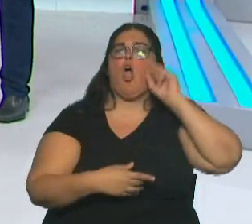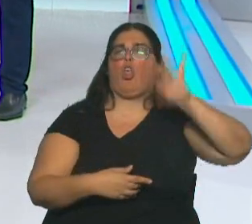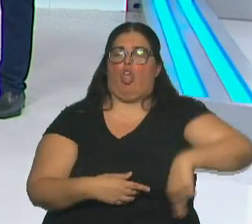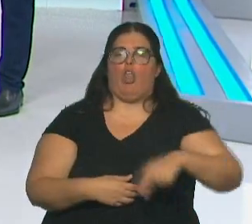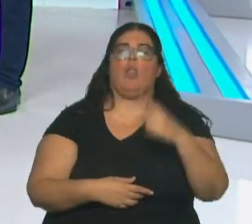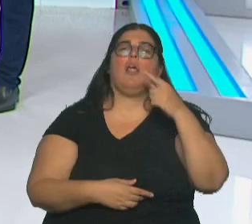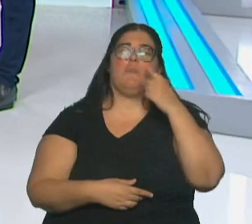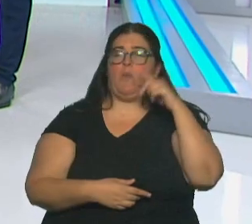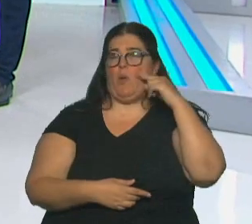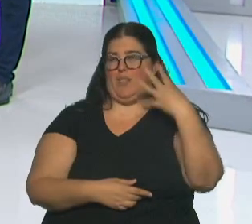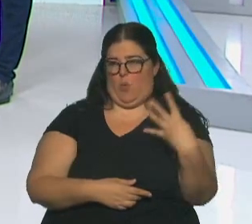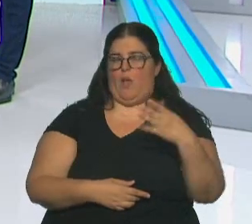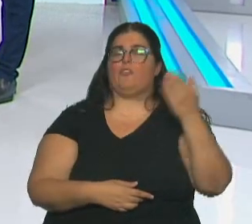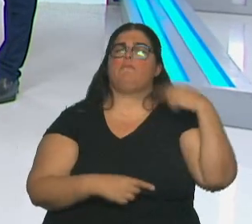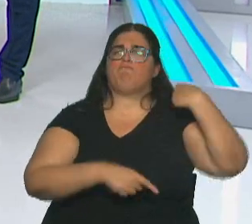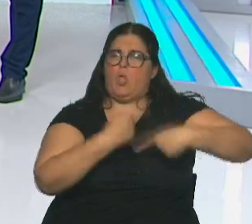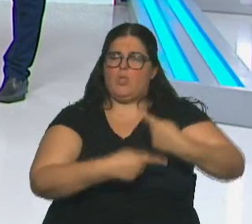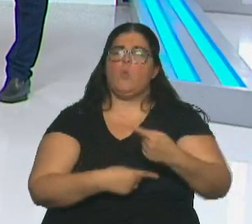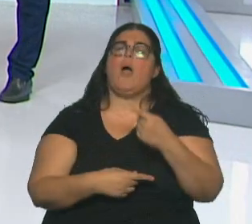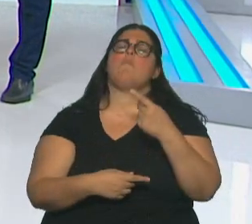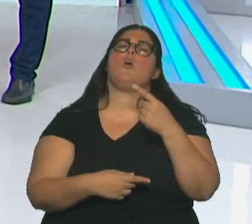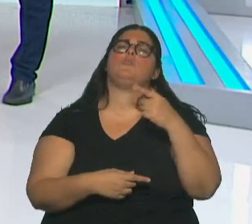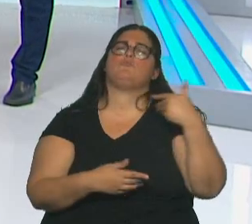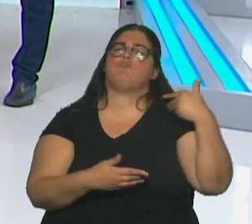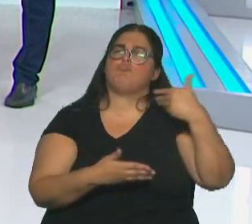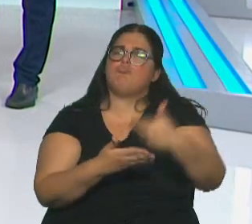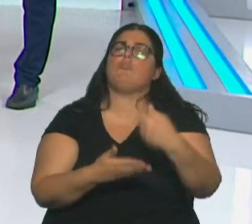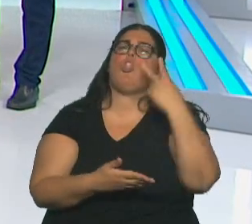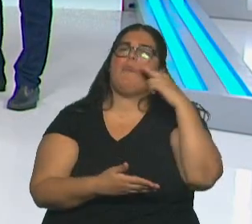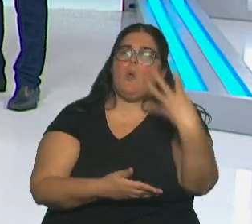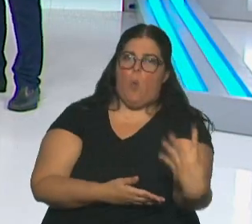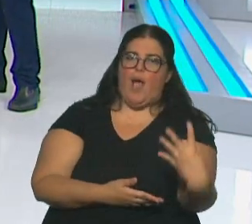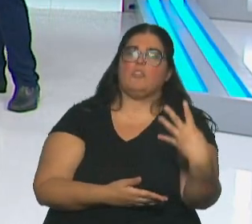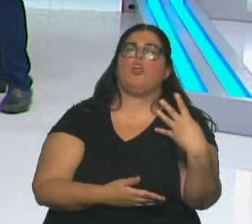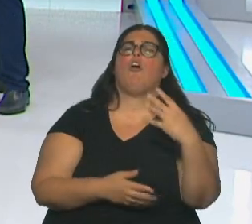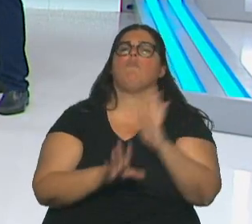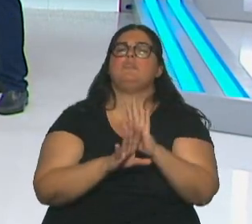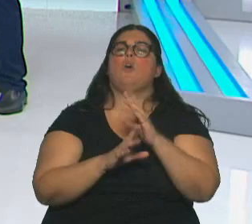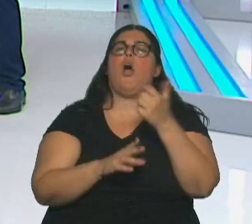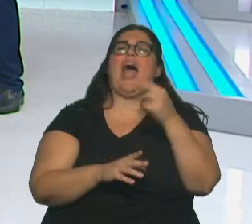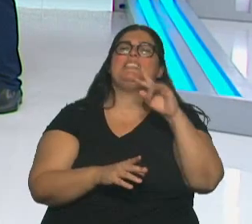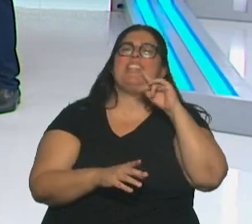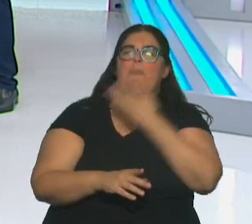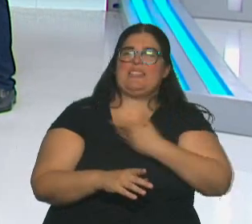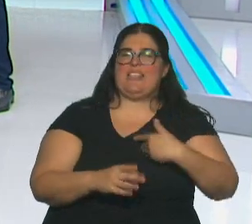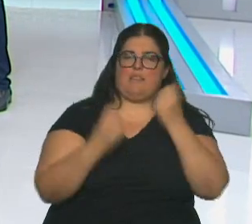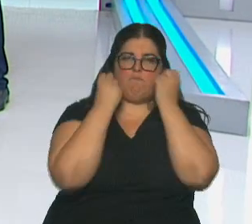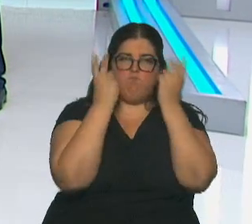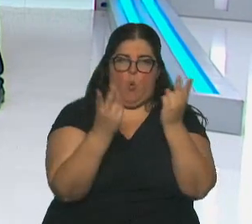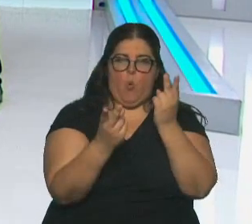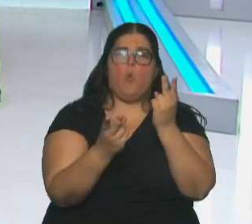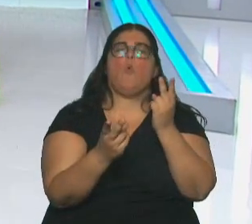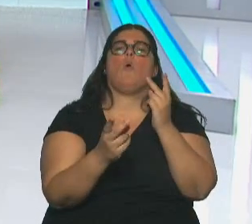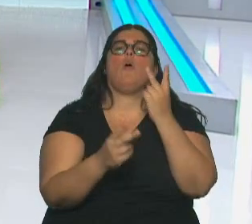1994. Seguimos repasando la historia. Un poquito más adelante, 2004, rebelión anti-Aristide y exilio del